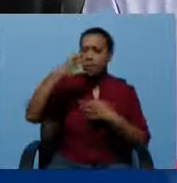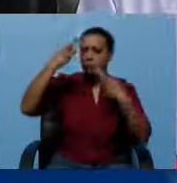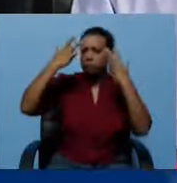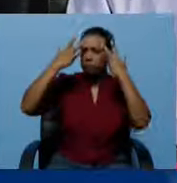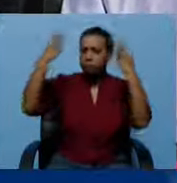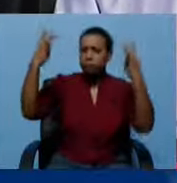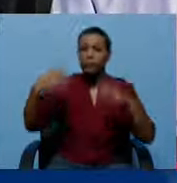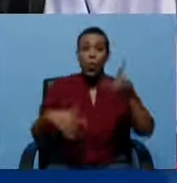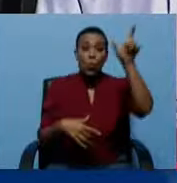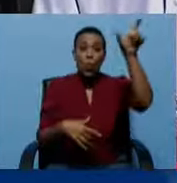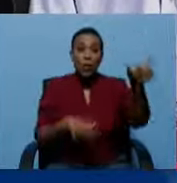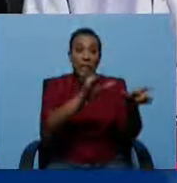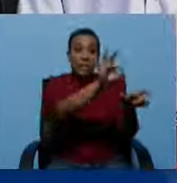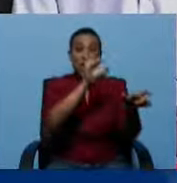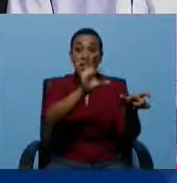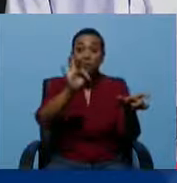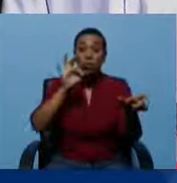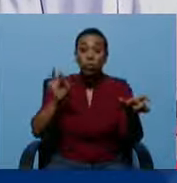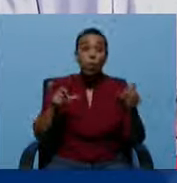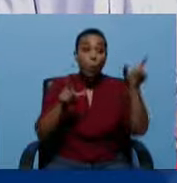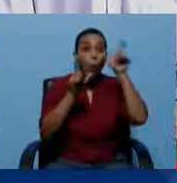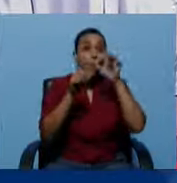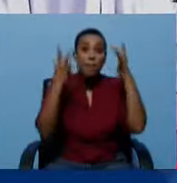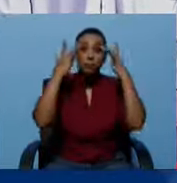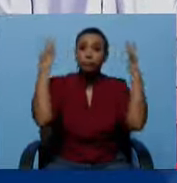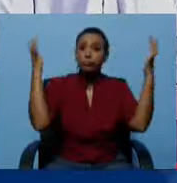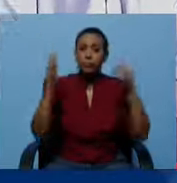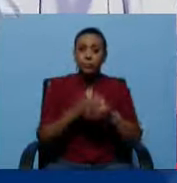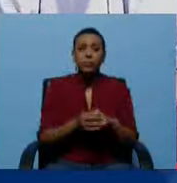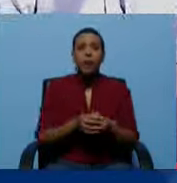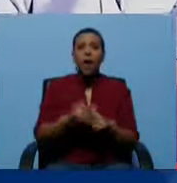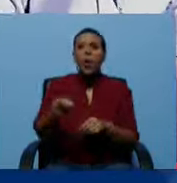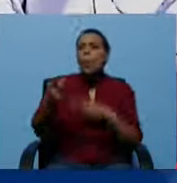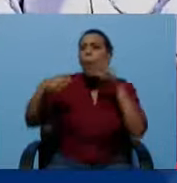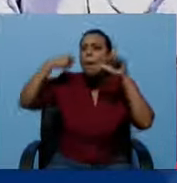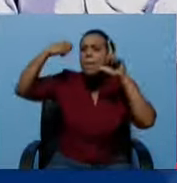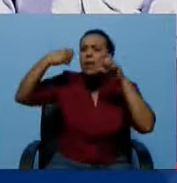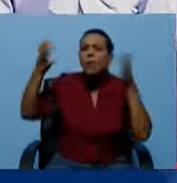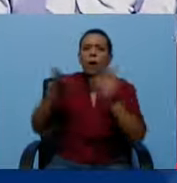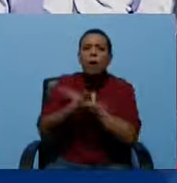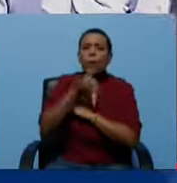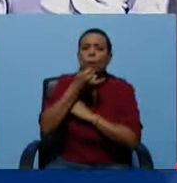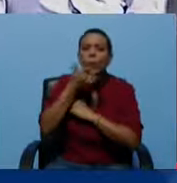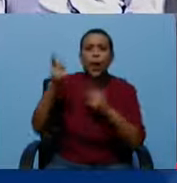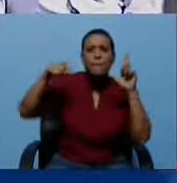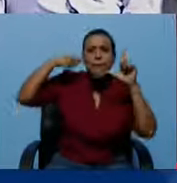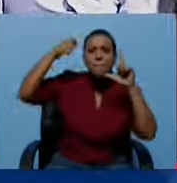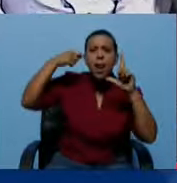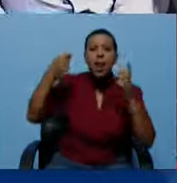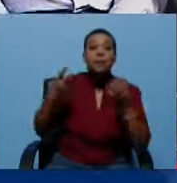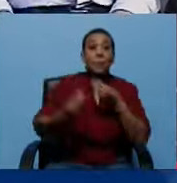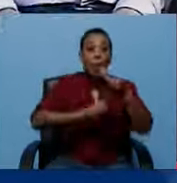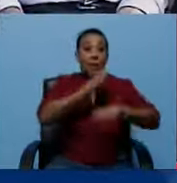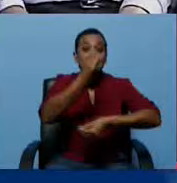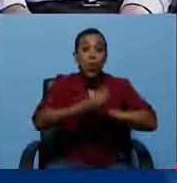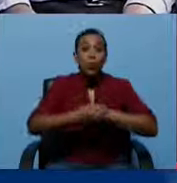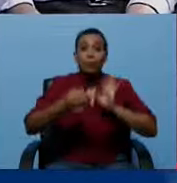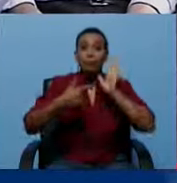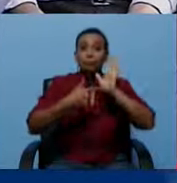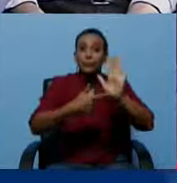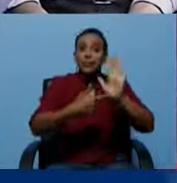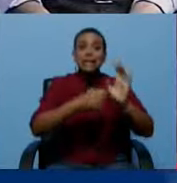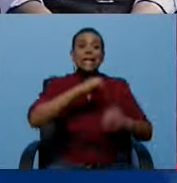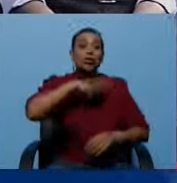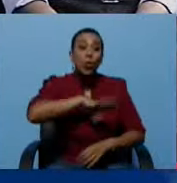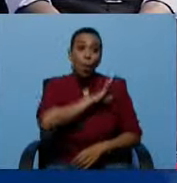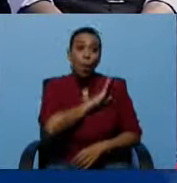Él seleccionó estos espacios. ¿Cómo va la película, Gabriela? ¿Ah? Estamos haciendo la película y está quedando maravillosa.